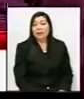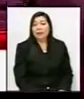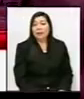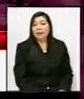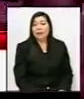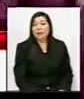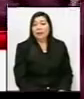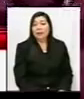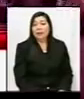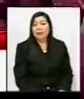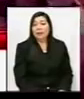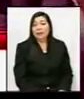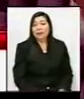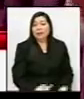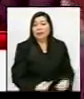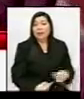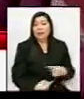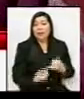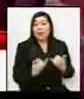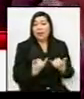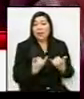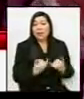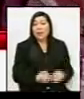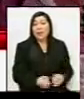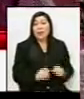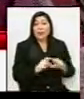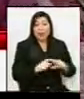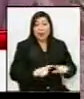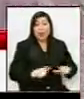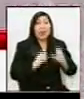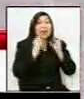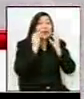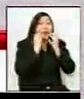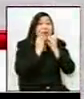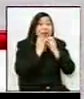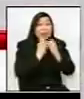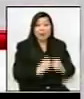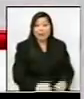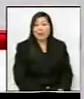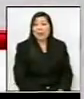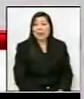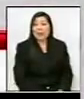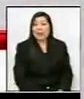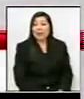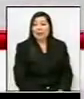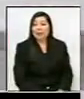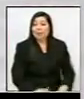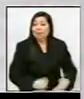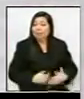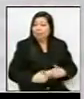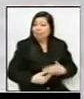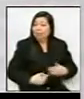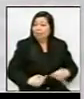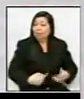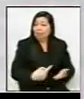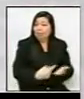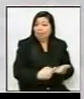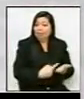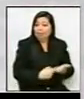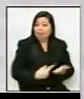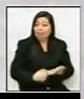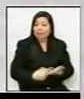tanto, vamos a retornar a la Sala Grau, en donde continúa esta